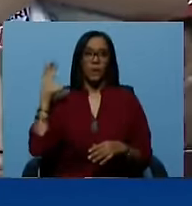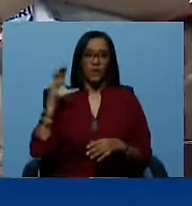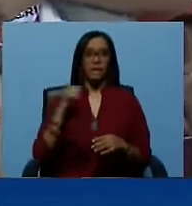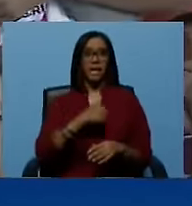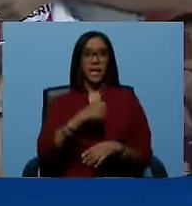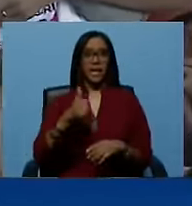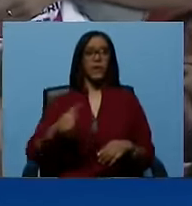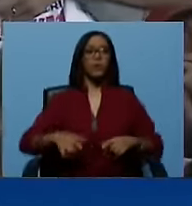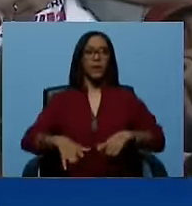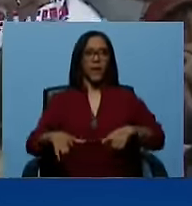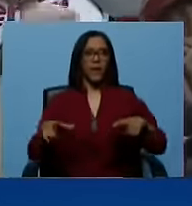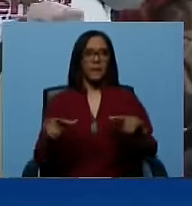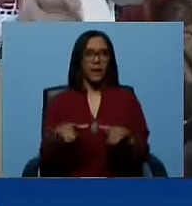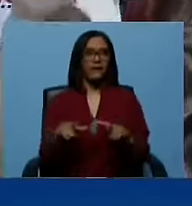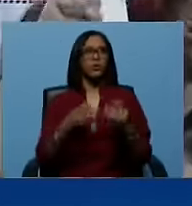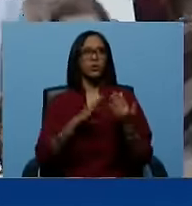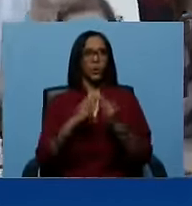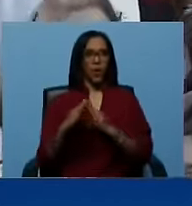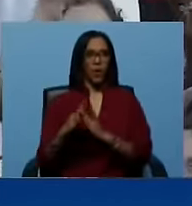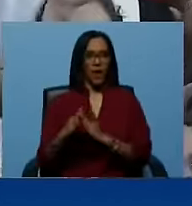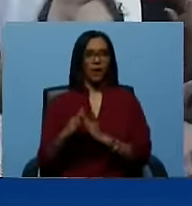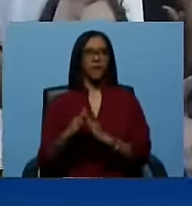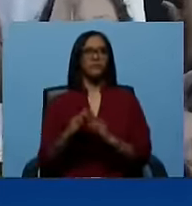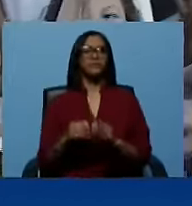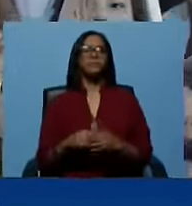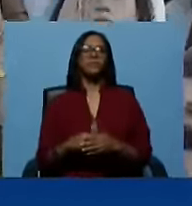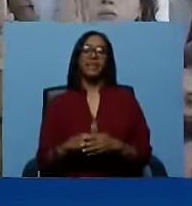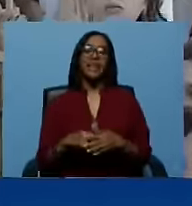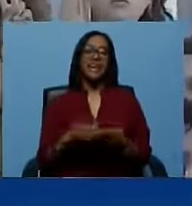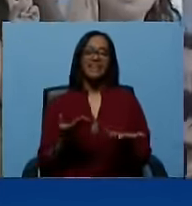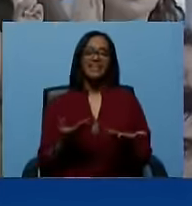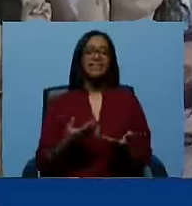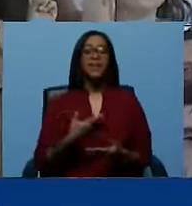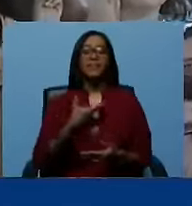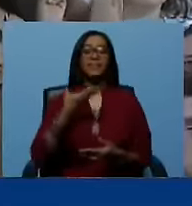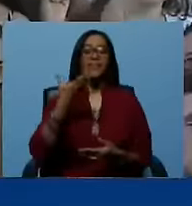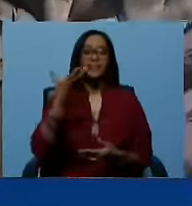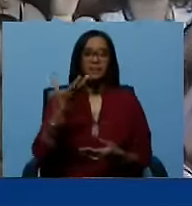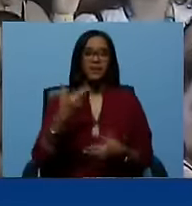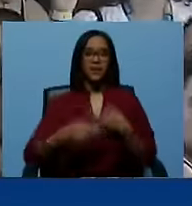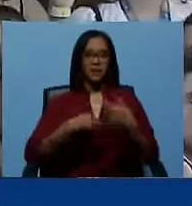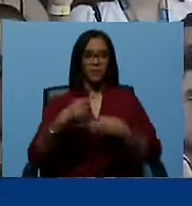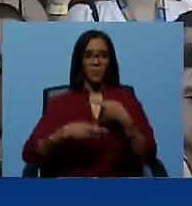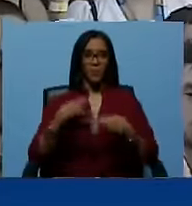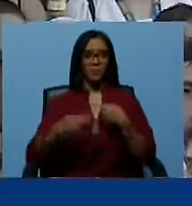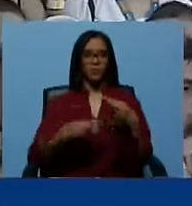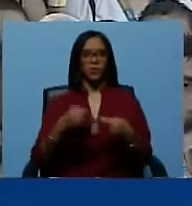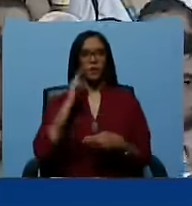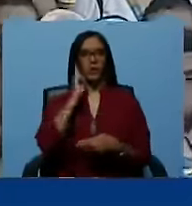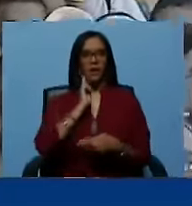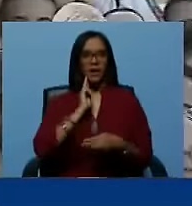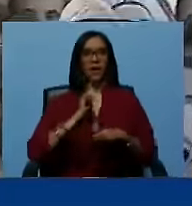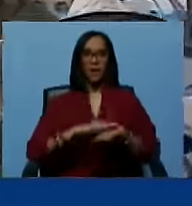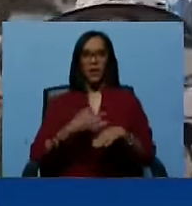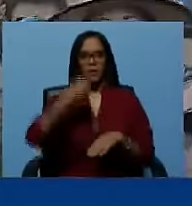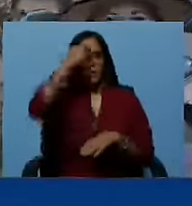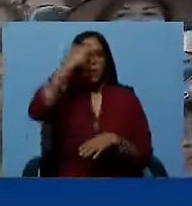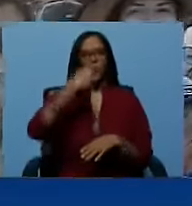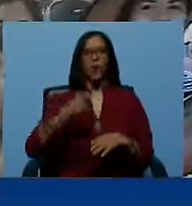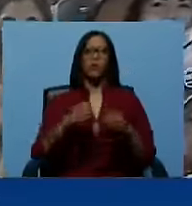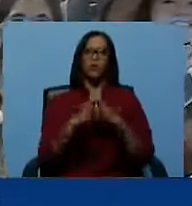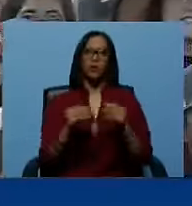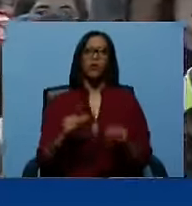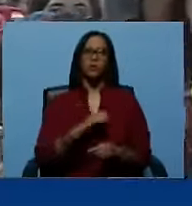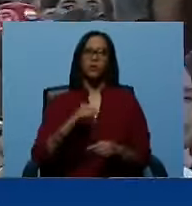los espacios comunales, que es la esencia de la revolución bolivariana, porque es el pueblo todo, somos todos